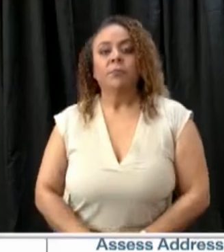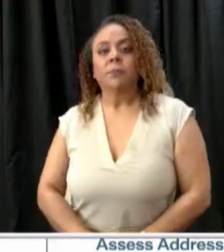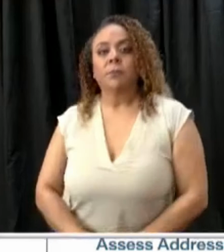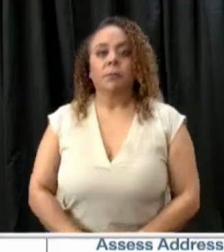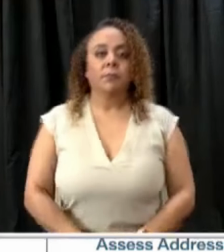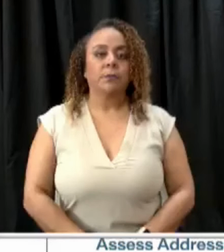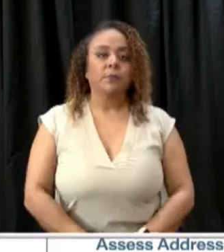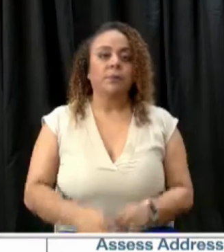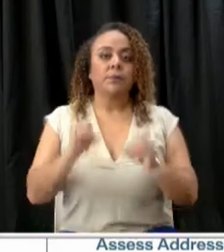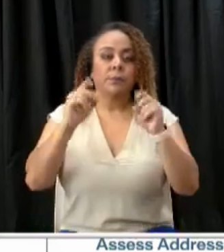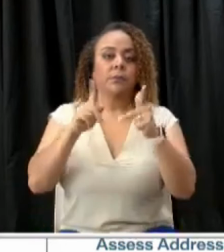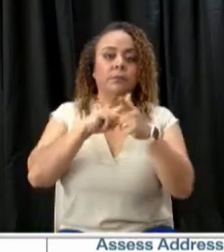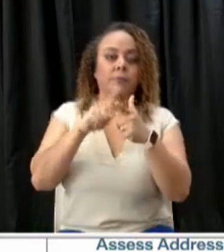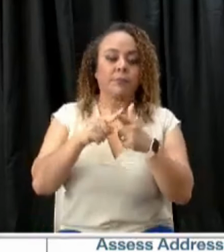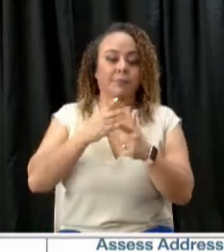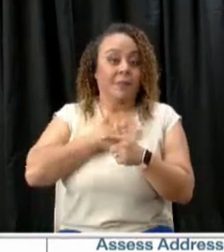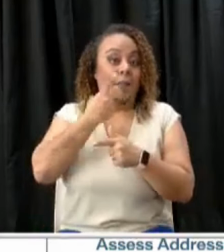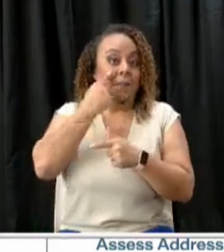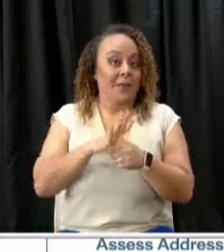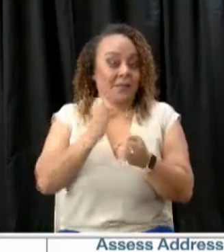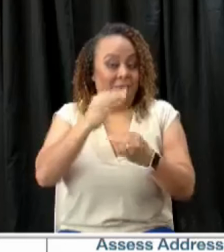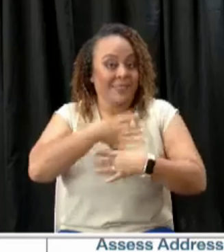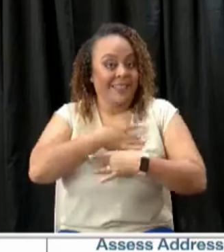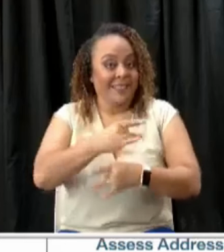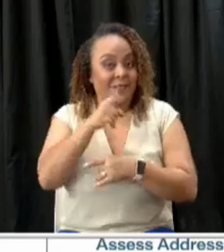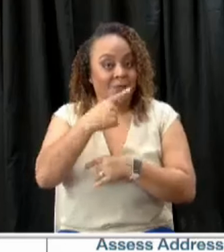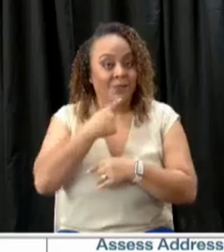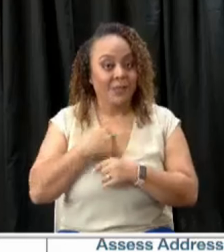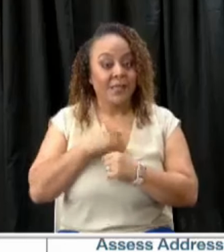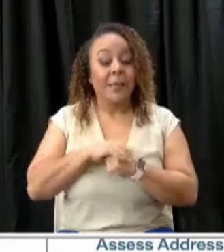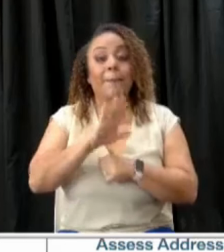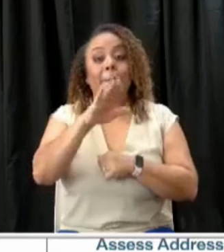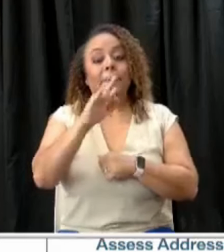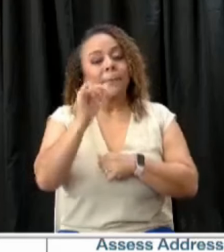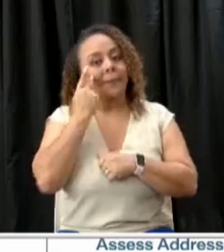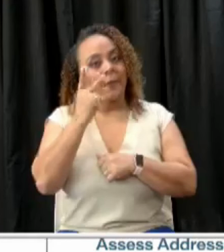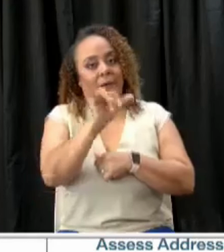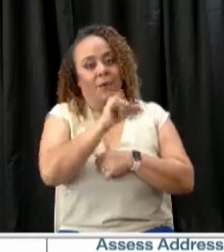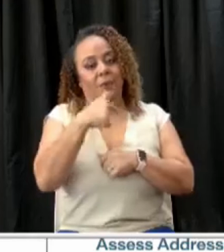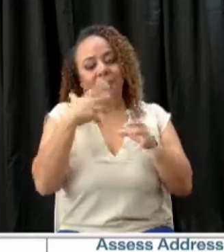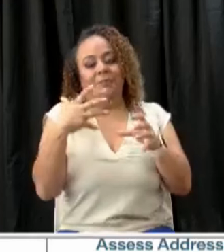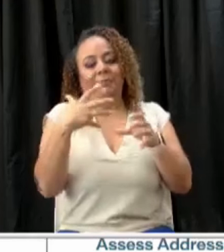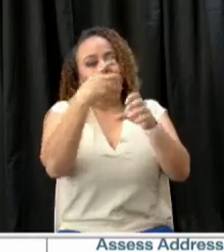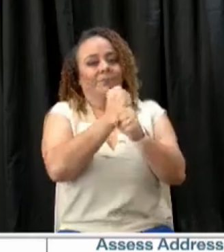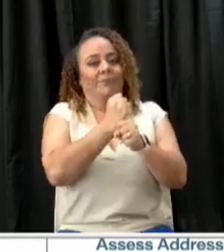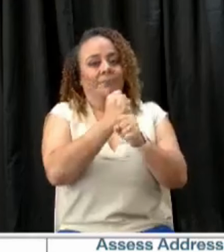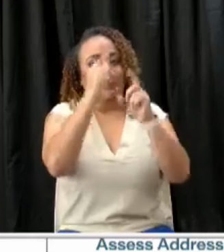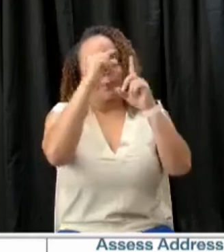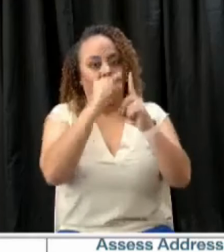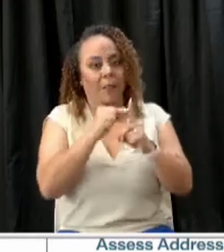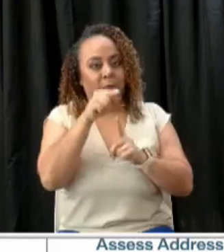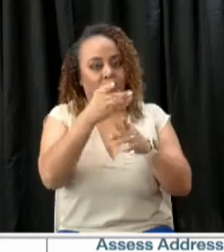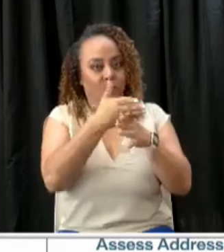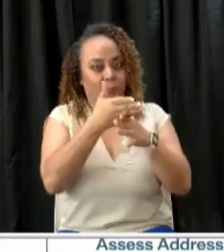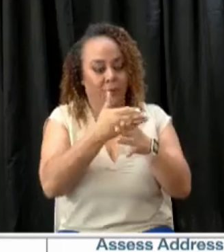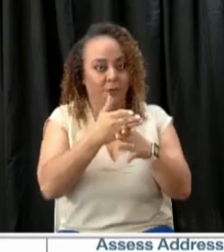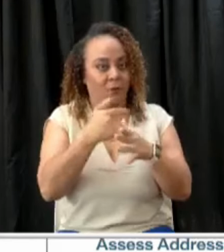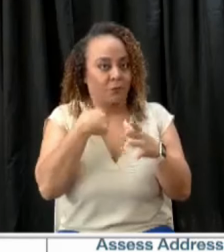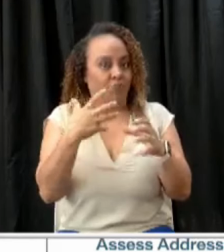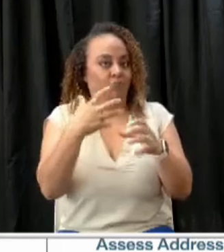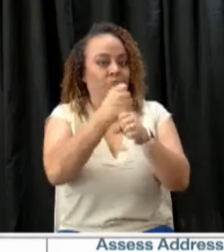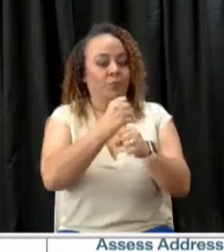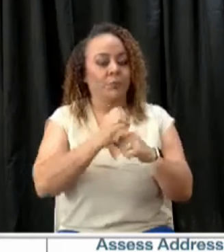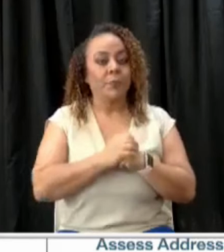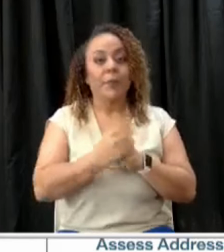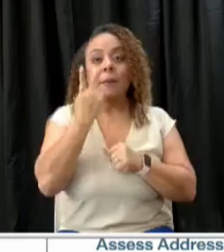entonces, bueno, es que me parece súper interesante lo que nos dices. Igual, voy a estar retomando los conceptos que nos compartís. Vean